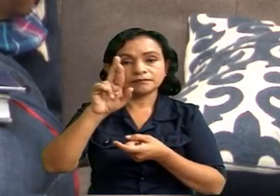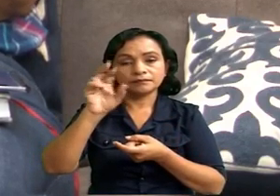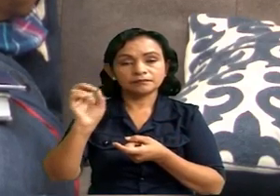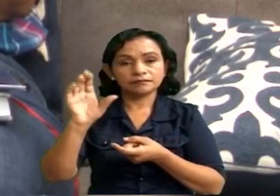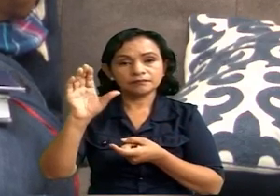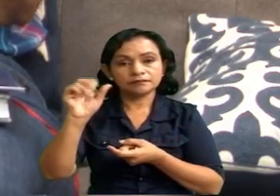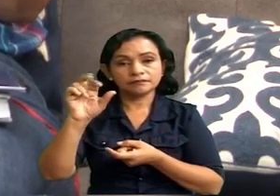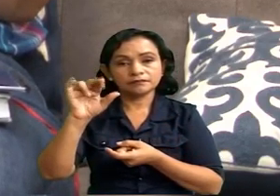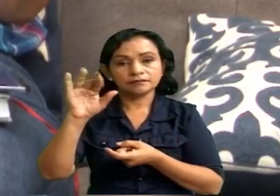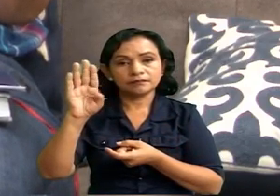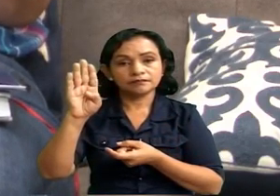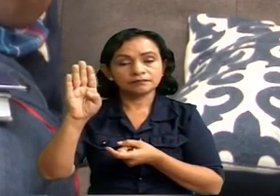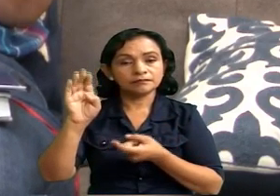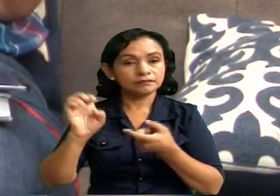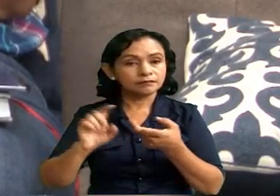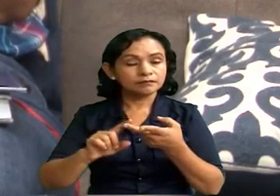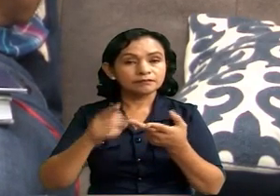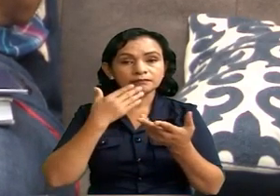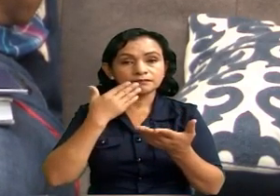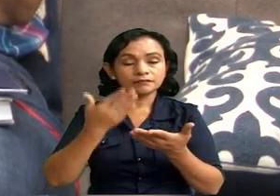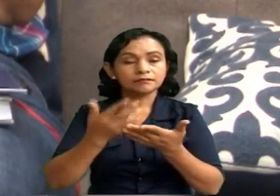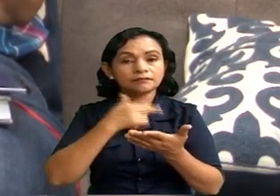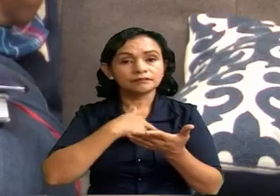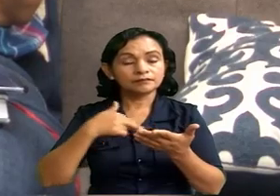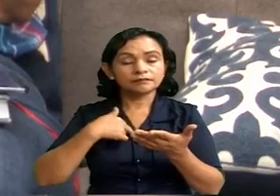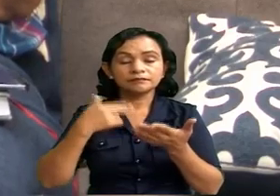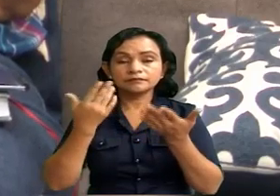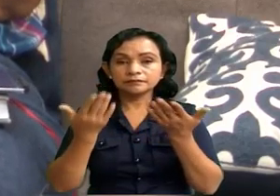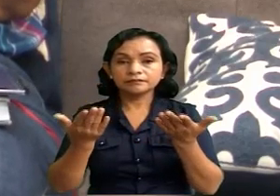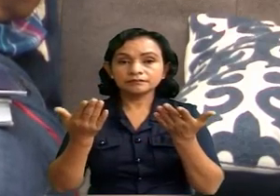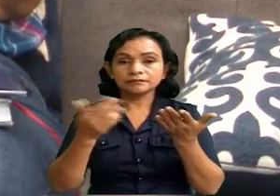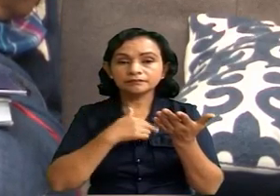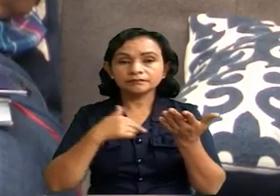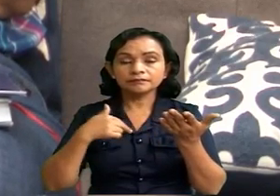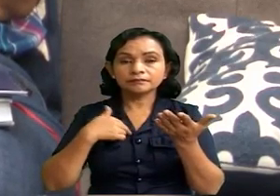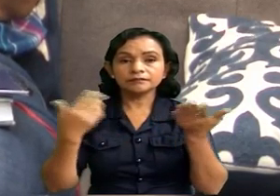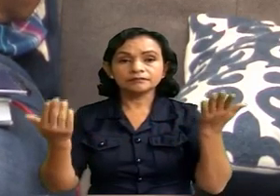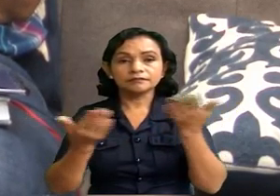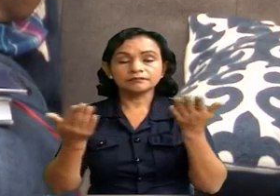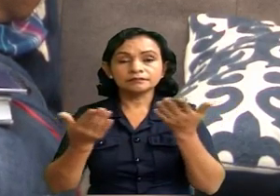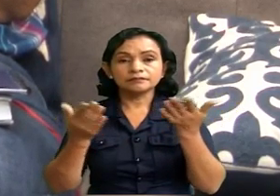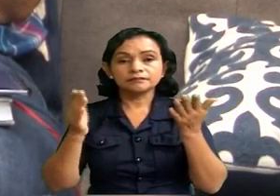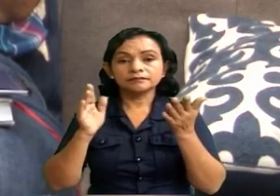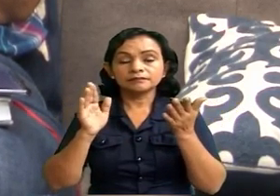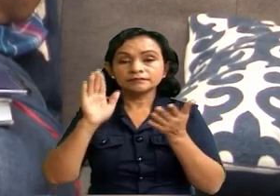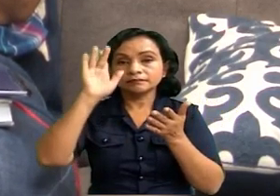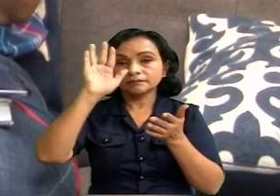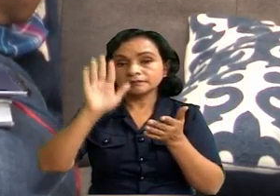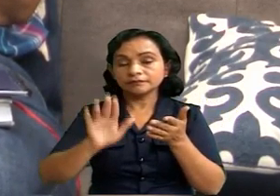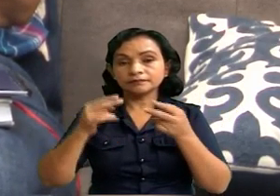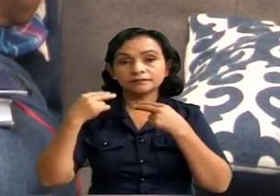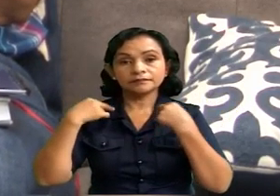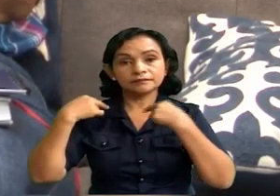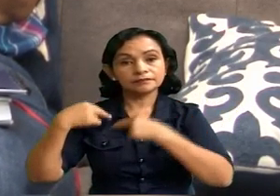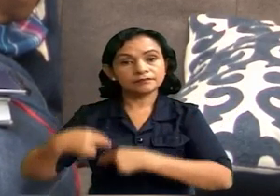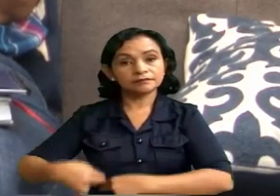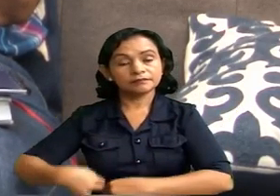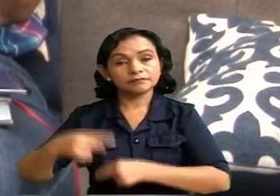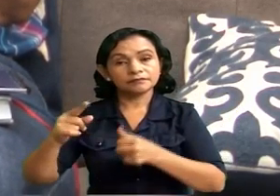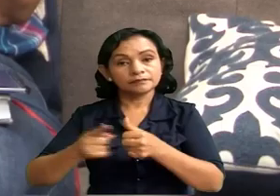hospitales, hay que destacar y agradecer infinitamente al espíritu humano del comandante Hugo Chávez. El